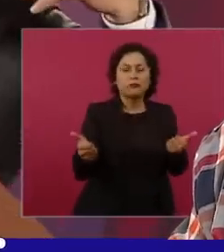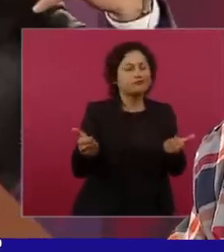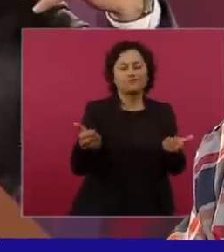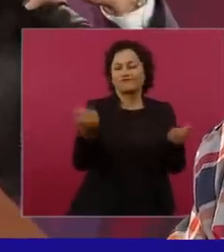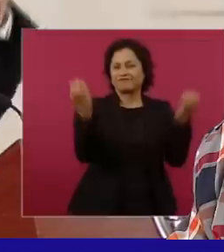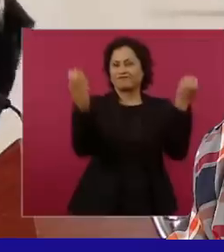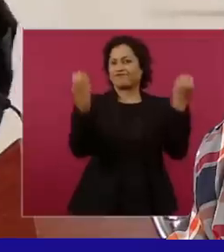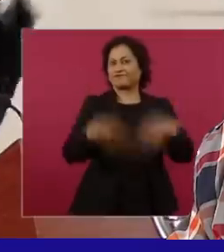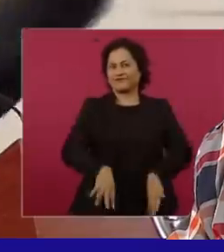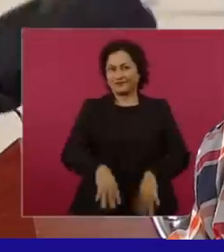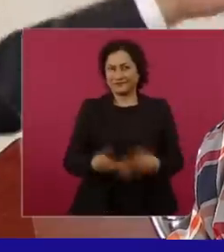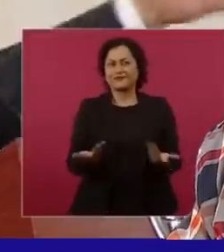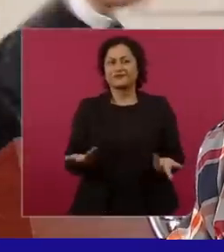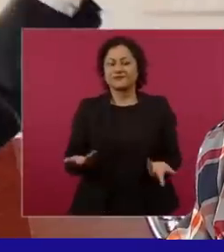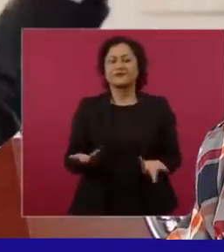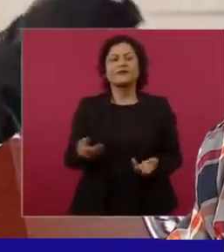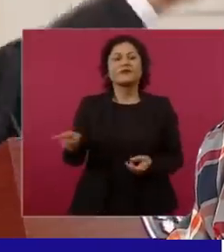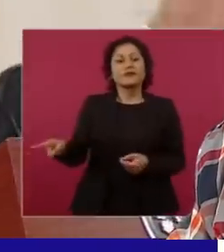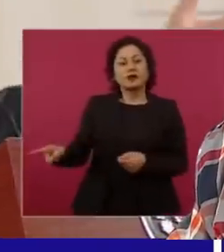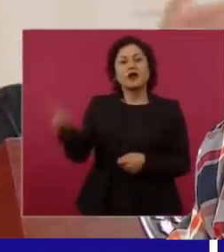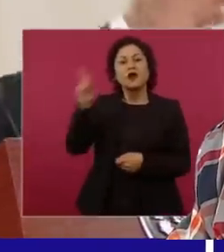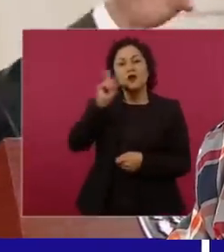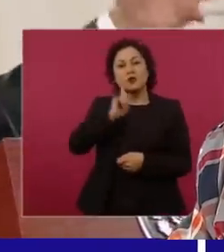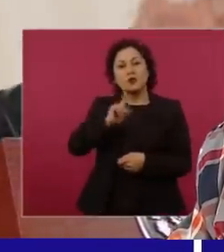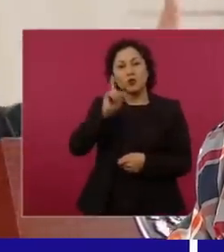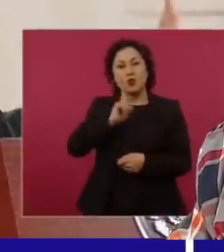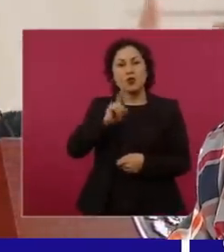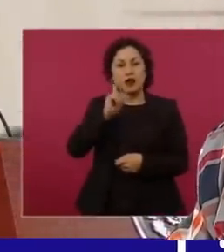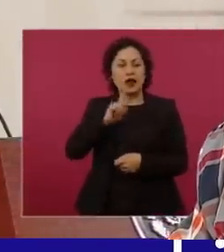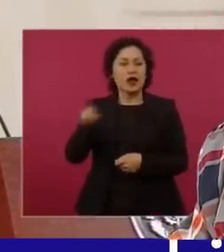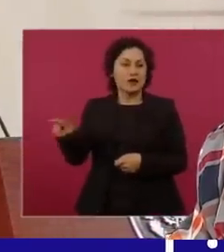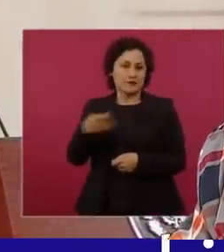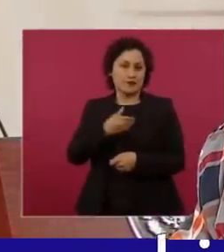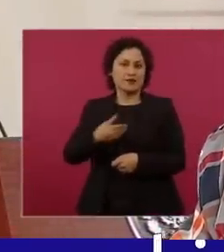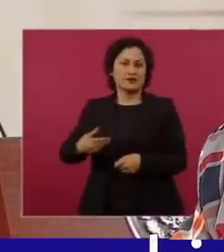con el apoyo de movimientos sociales, con mucha simpatía.